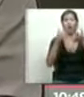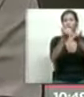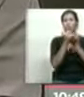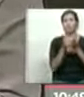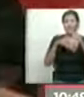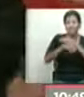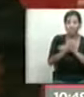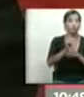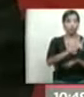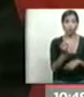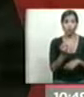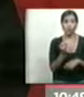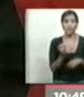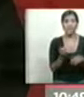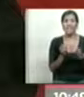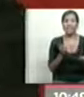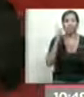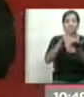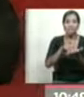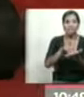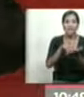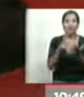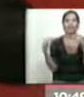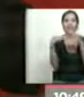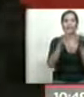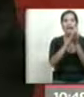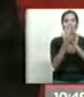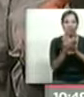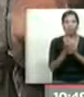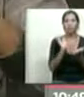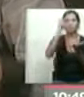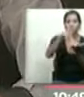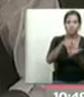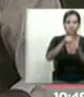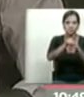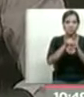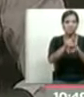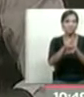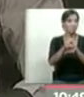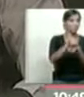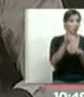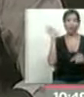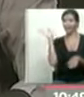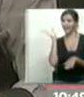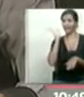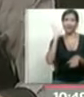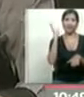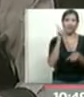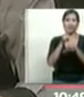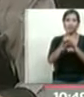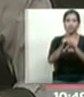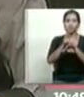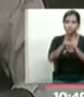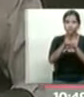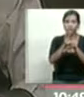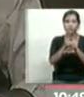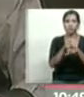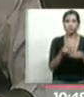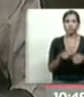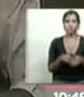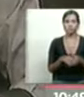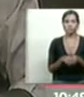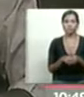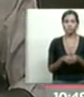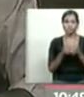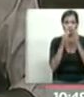ellos llegaron ya cuando la guerra estaba terminada, a desfilar con unos tanques. El problema es que Estados Unidos no ha librado la primera guerra en su territorio. El